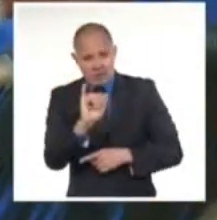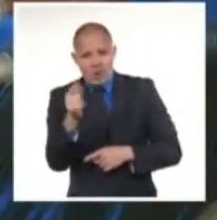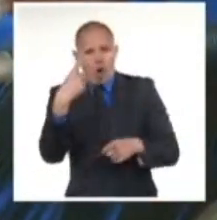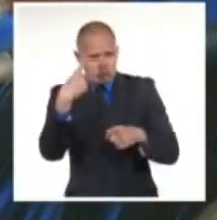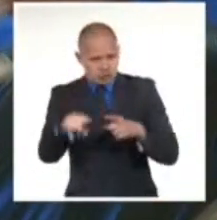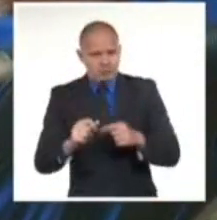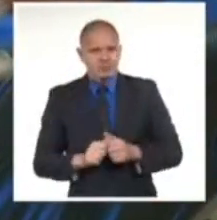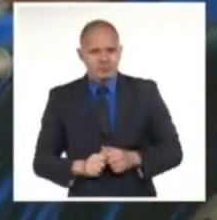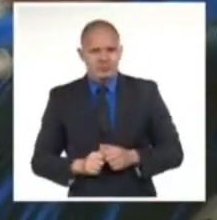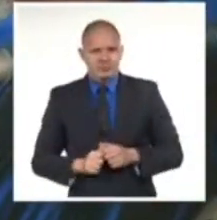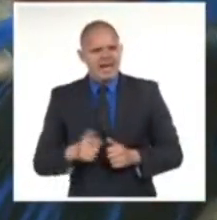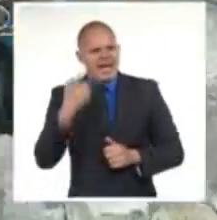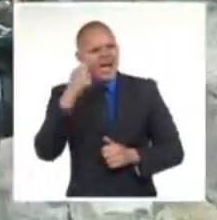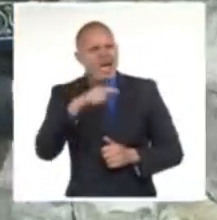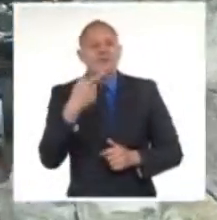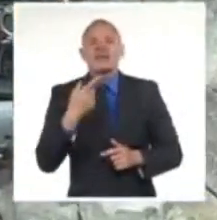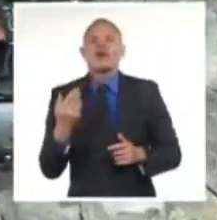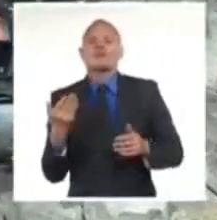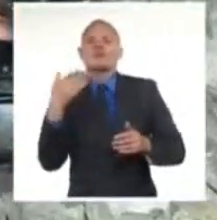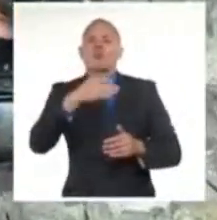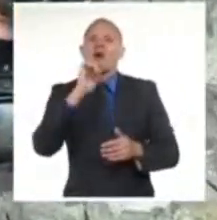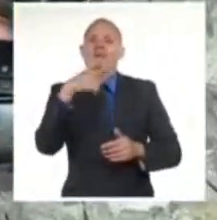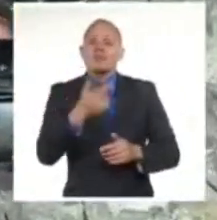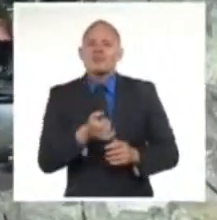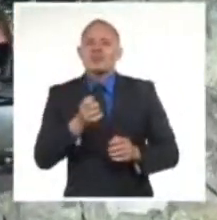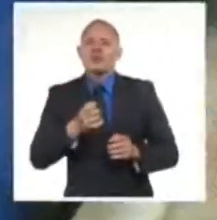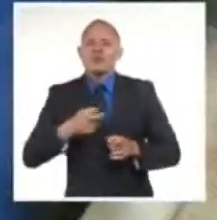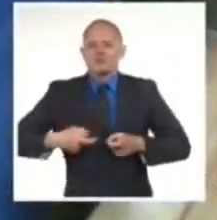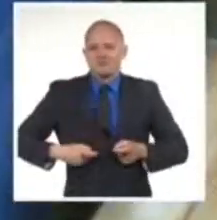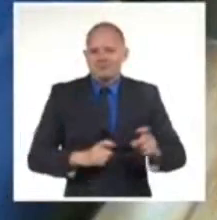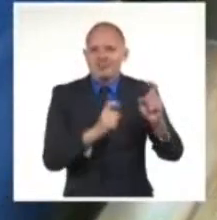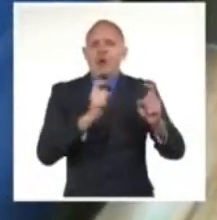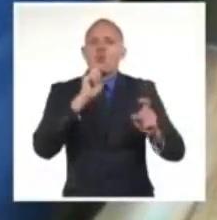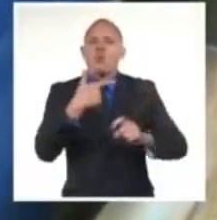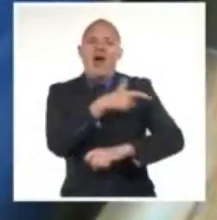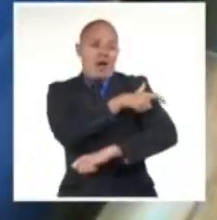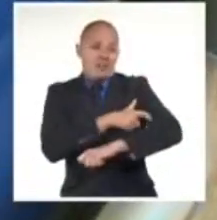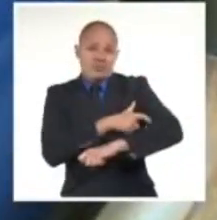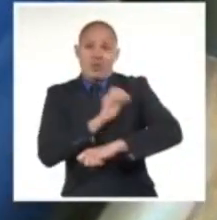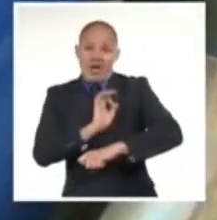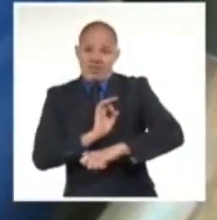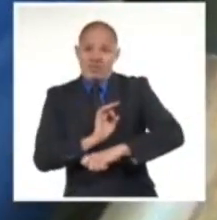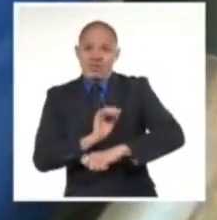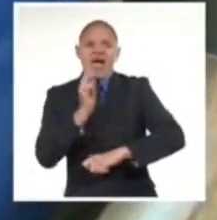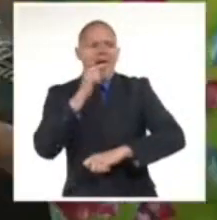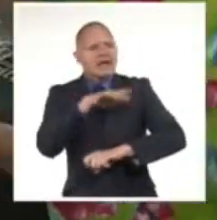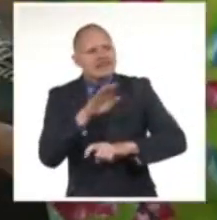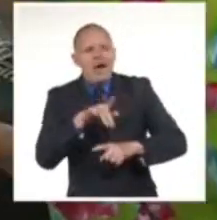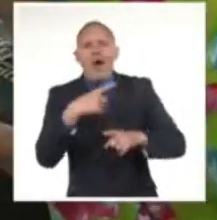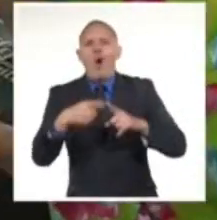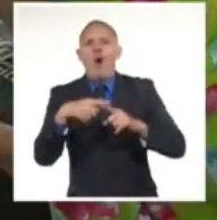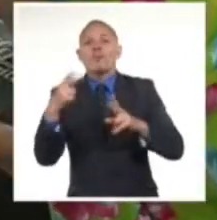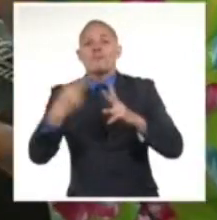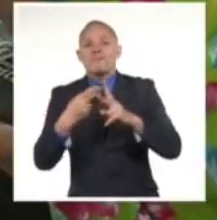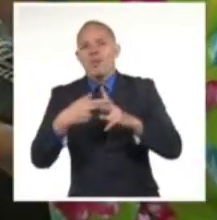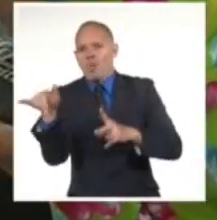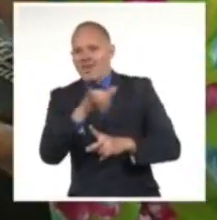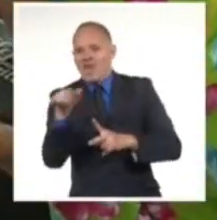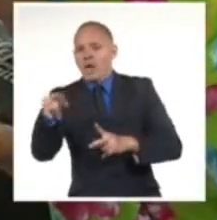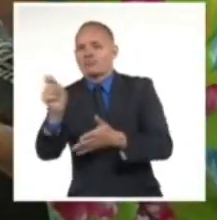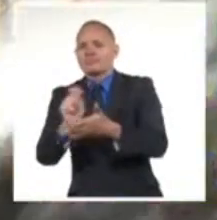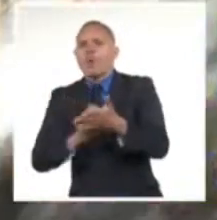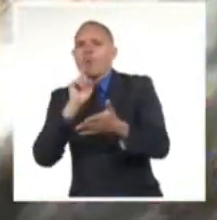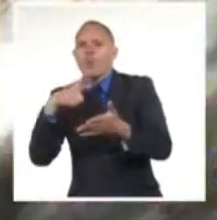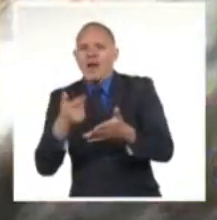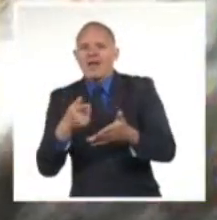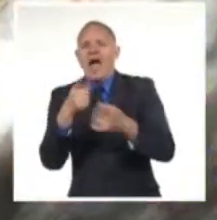Cartaya, asaltante al cuartel Carlos Manuel de Céspedes de Bayamo y compositor del himno del 26 de